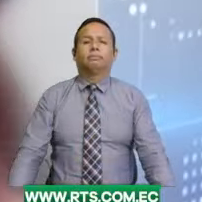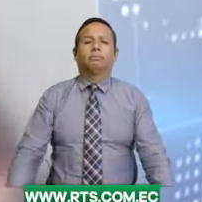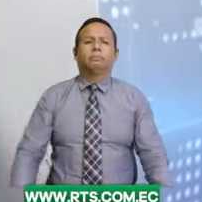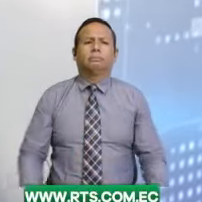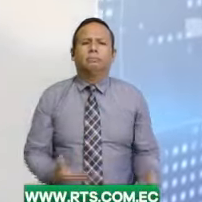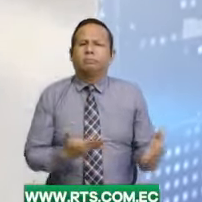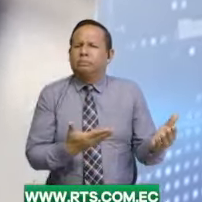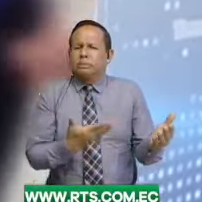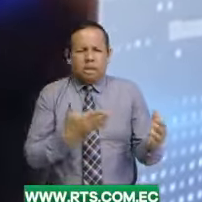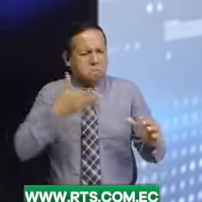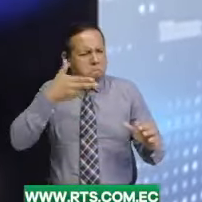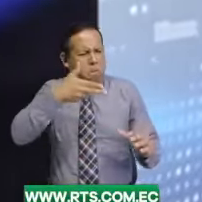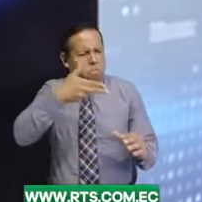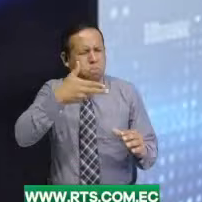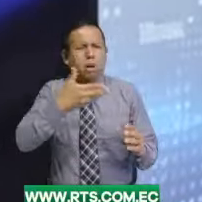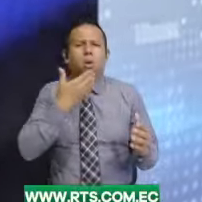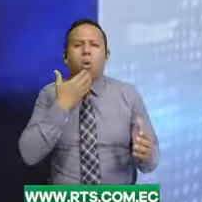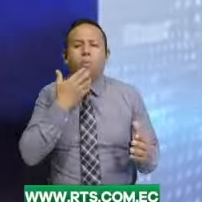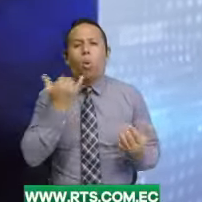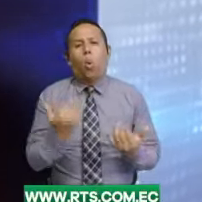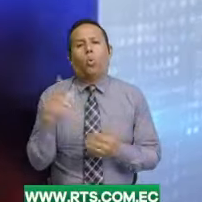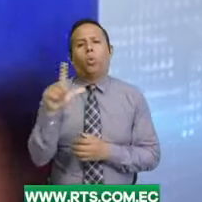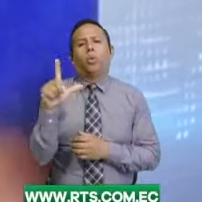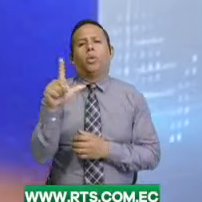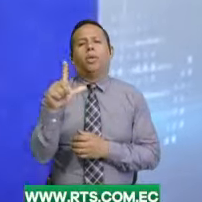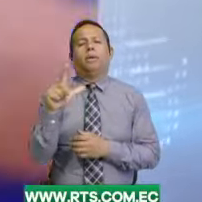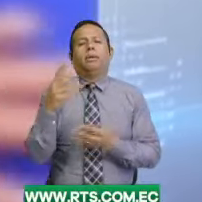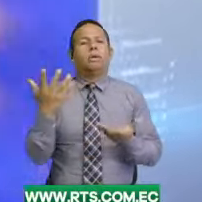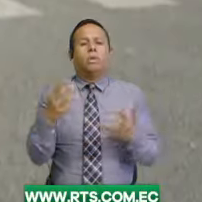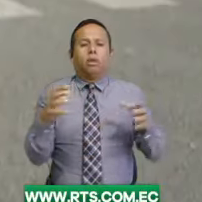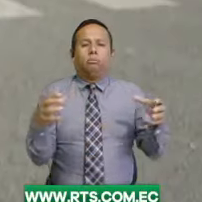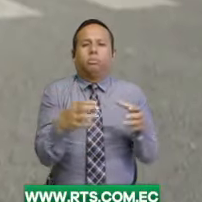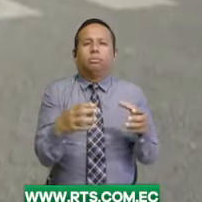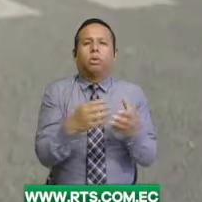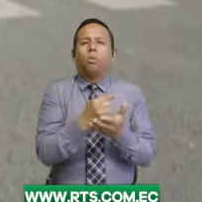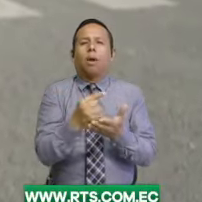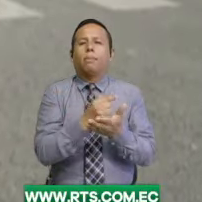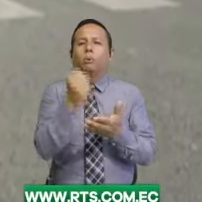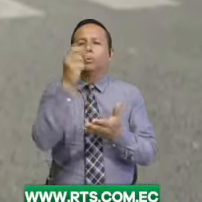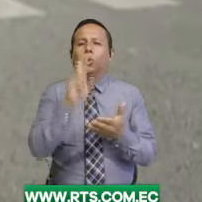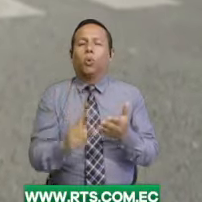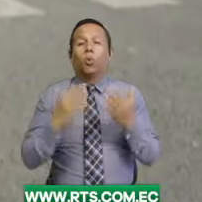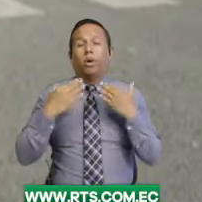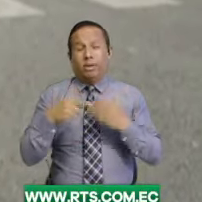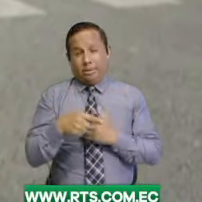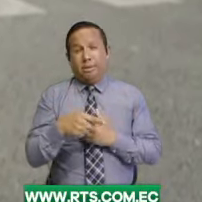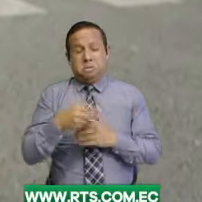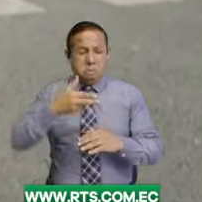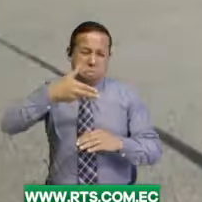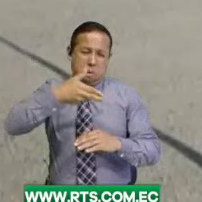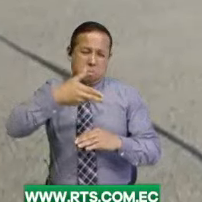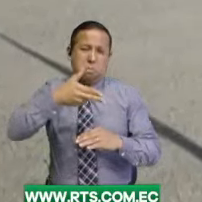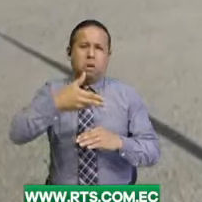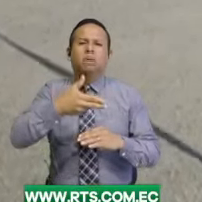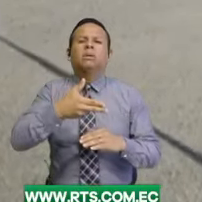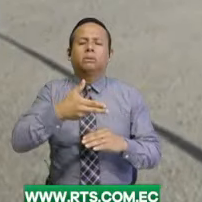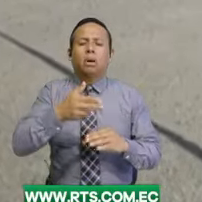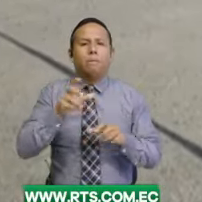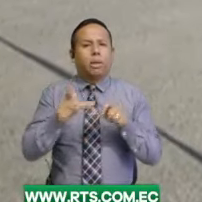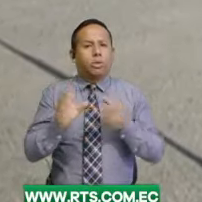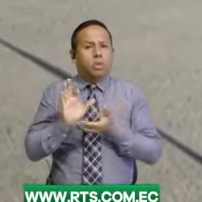Este ataque armado se registró la tarde de este lunes en la cooperativa Amazonas, en el Guasmo Sur, en Guayaquil. Según